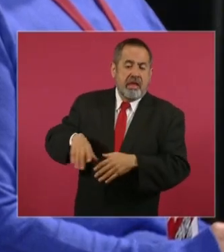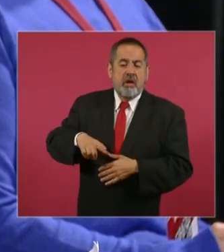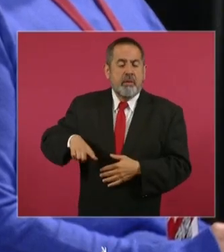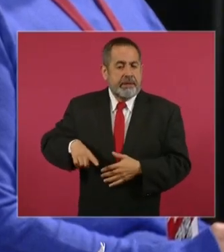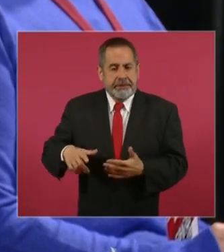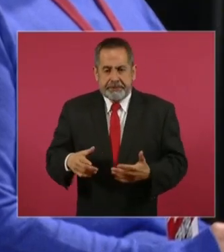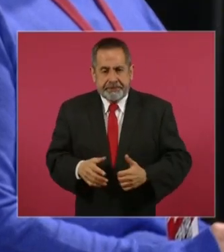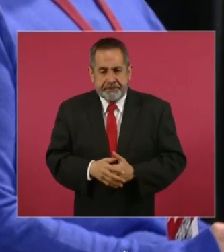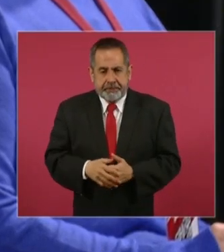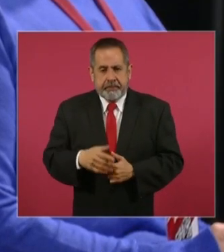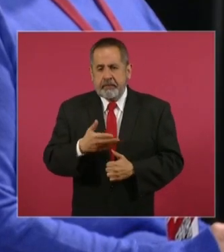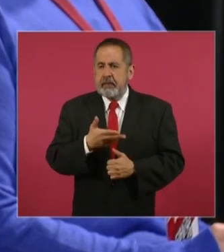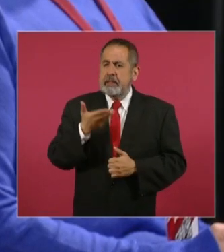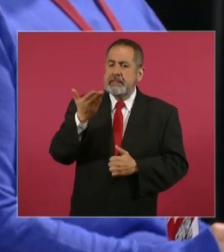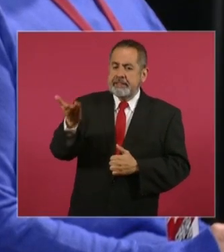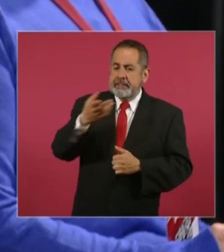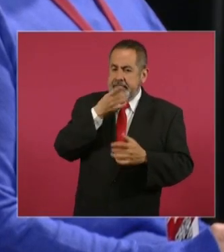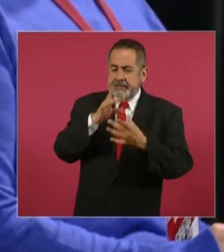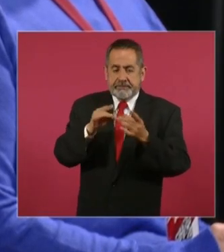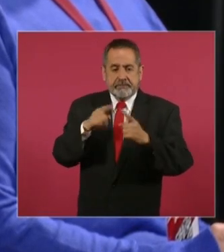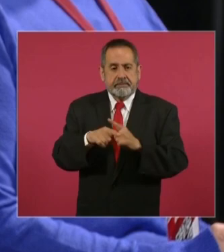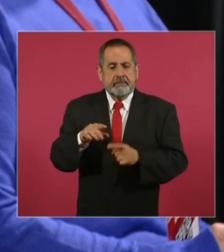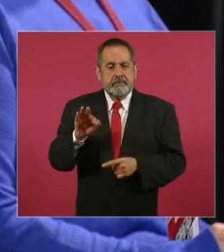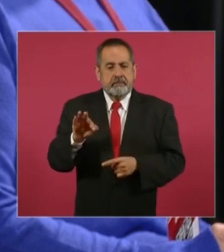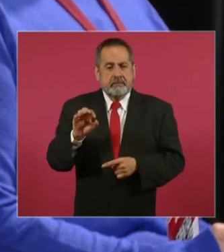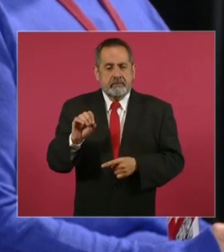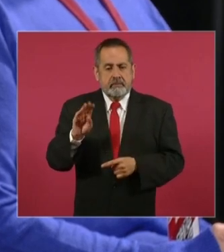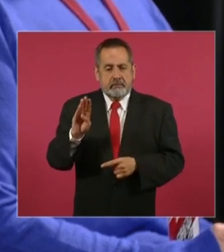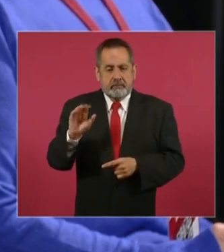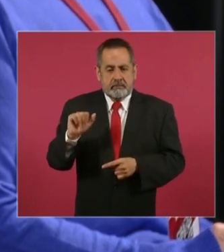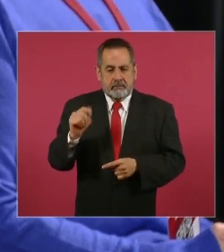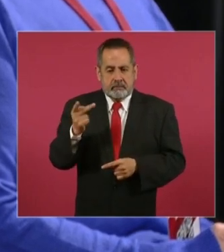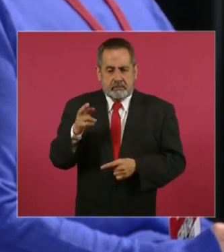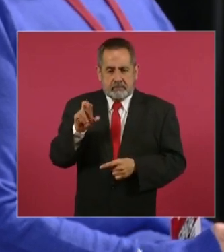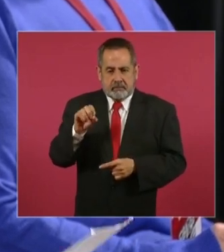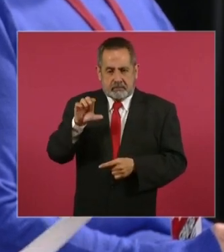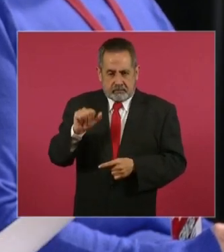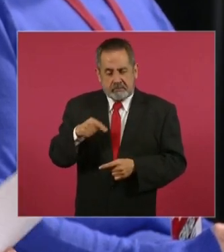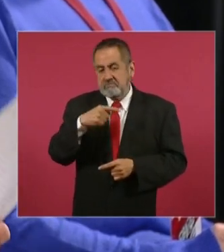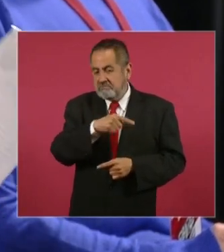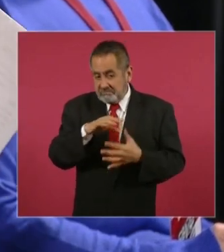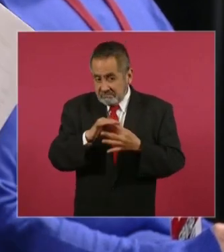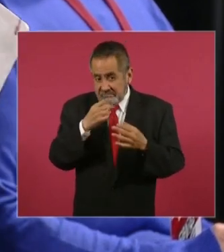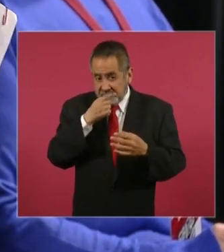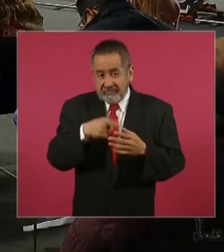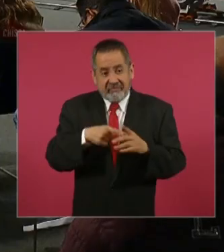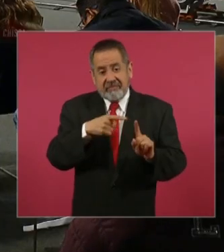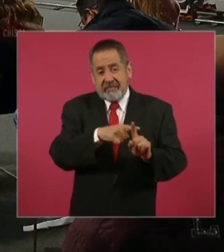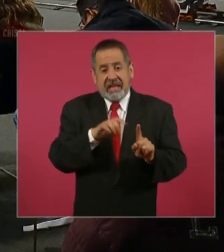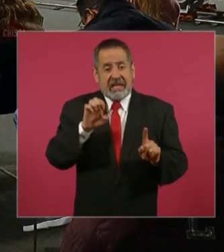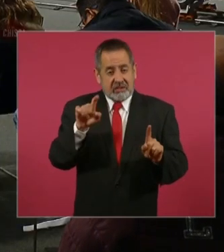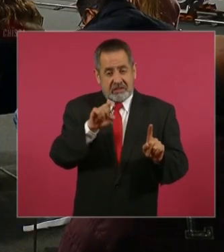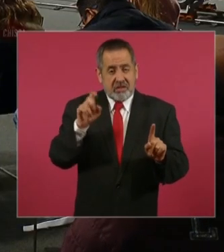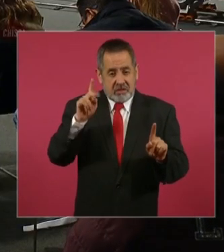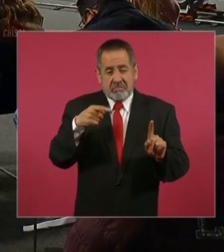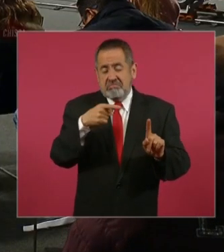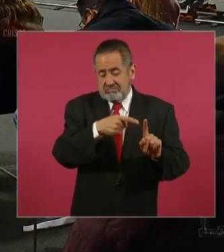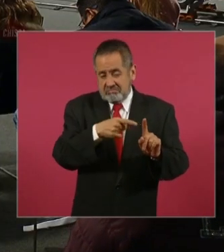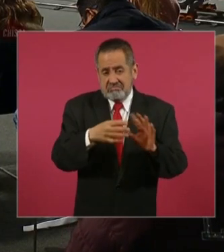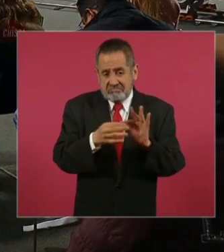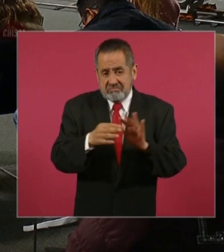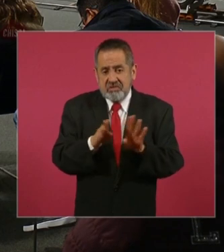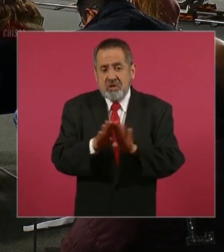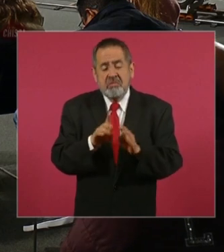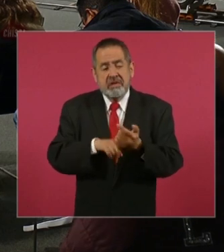Estado. Y aquí hacen una mención del FOBAPROA. Hablan justamente de Ernesto Zedillo, de